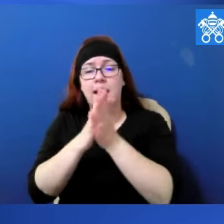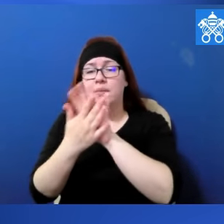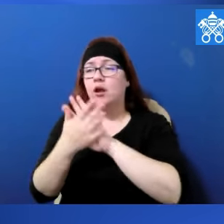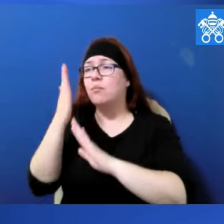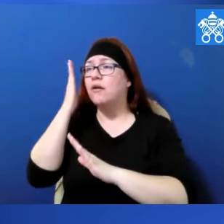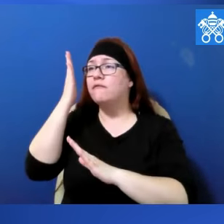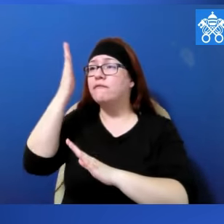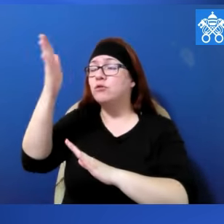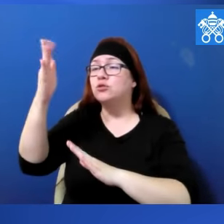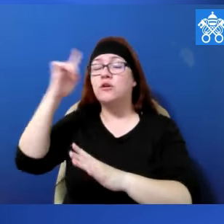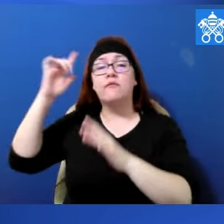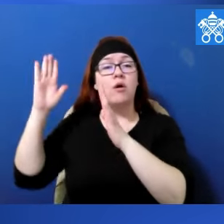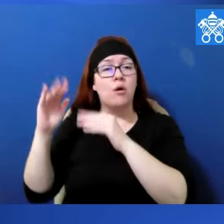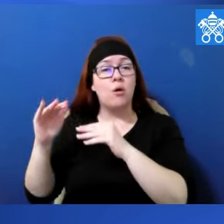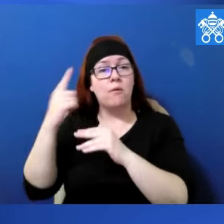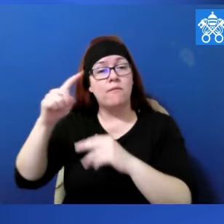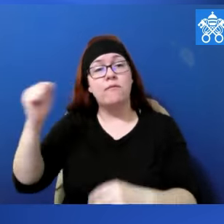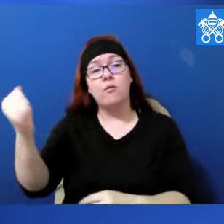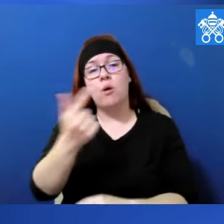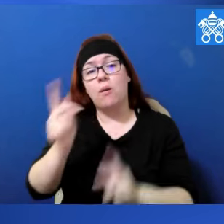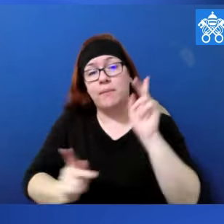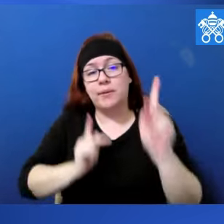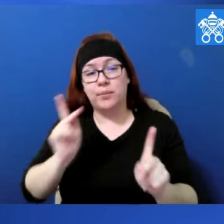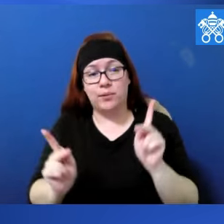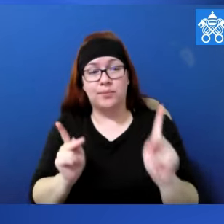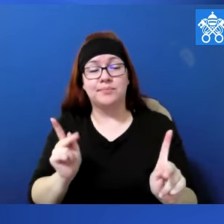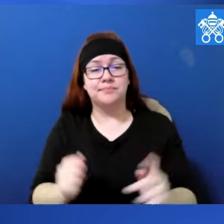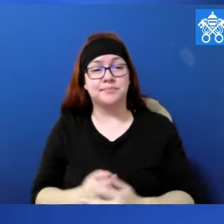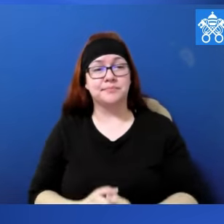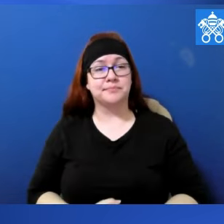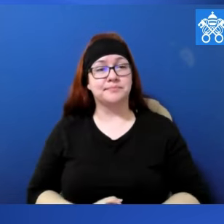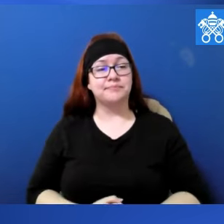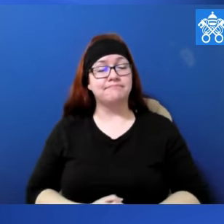un futuro de esperanza para toda la humanidad.